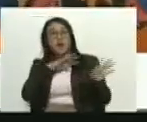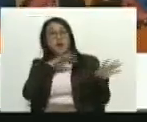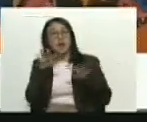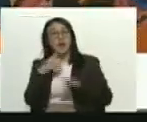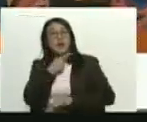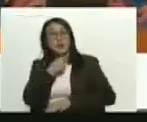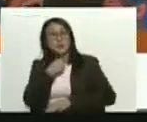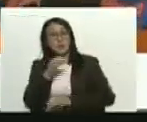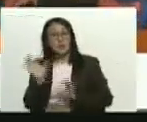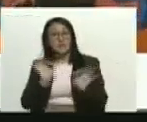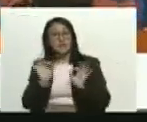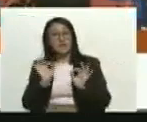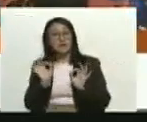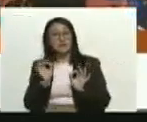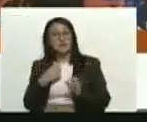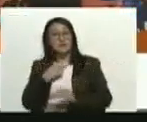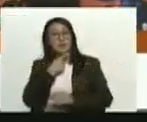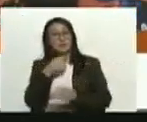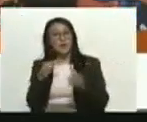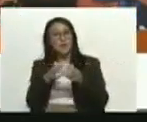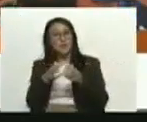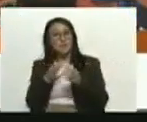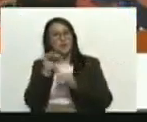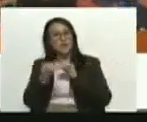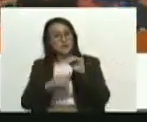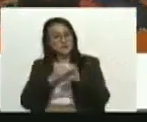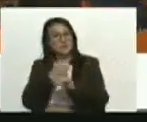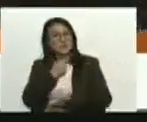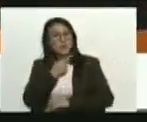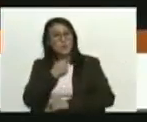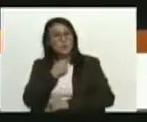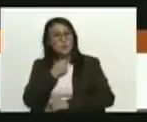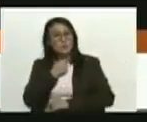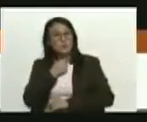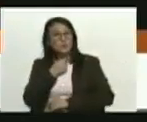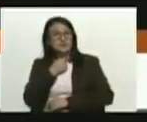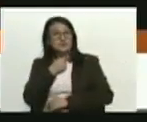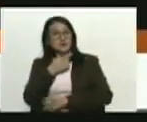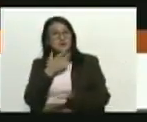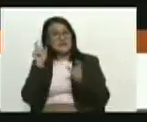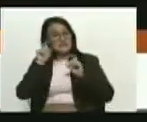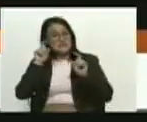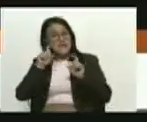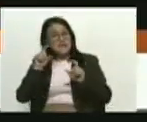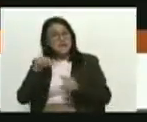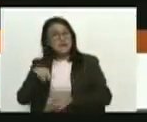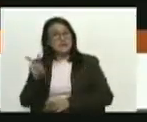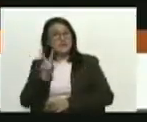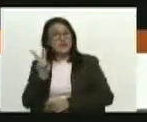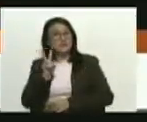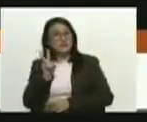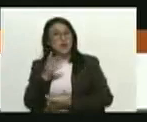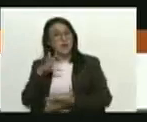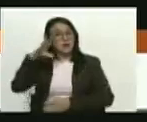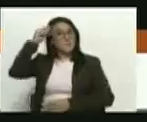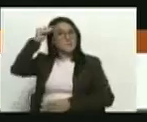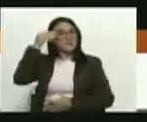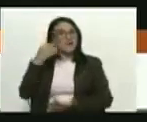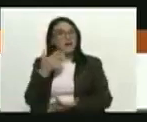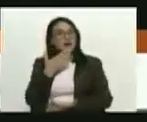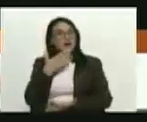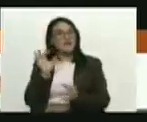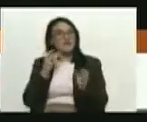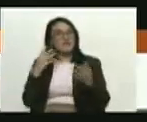disfrutar del teatro. A mí, por lo general, me gustan las agrupaciones internacionales porque son una escuela para nosotros acá en Venezuela. Estoy agradecido al Festival de